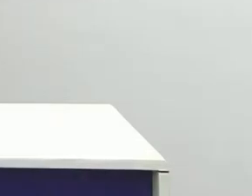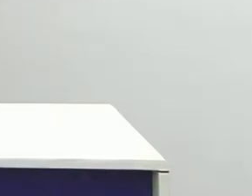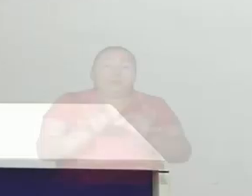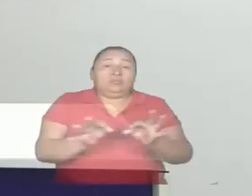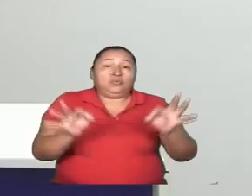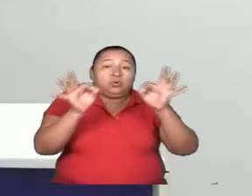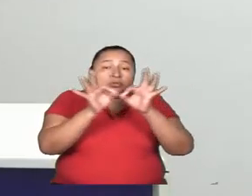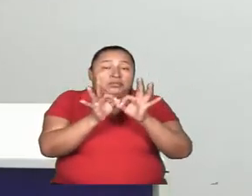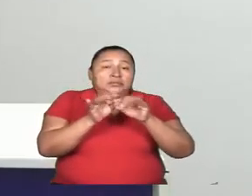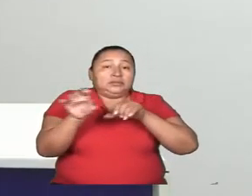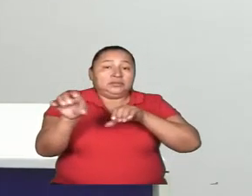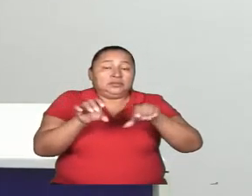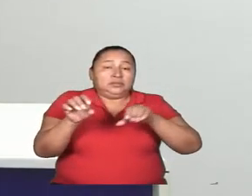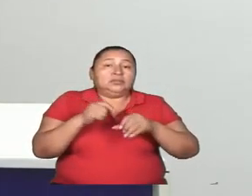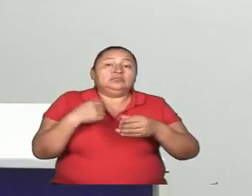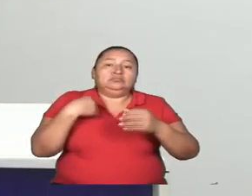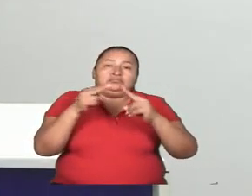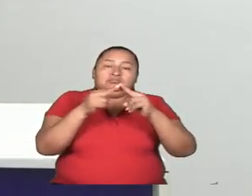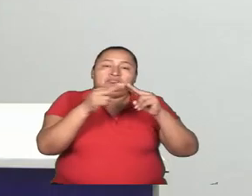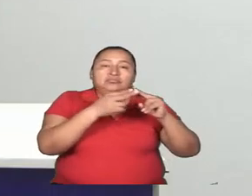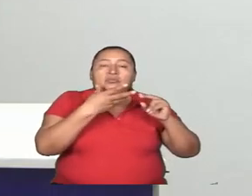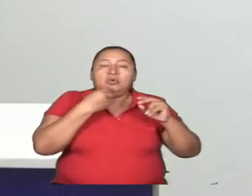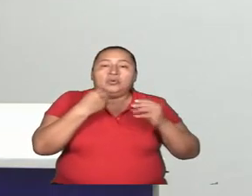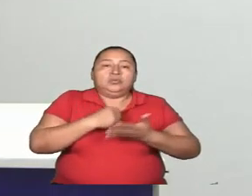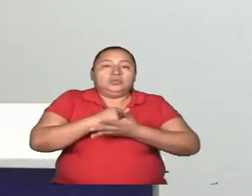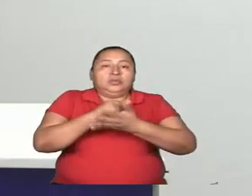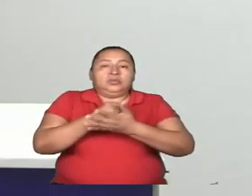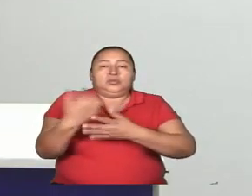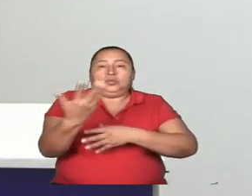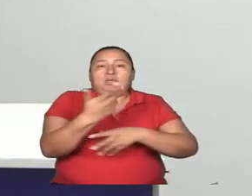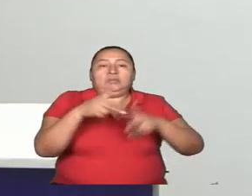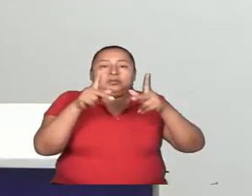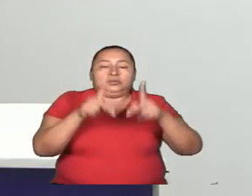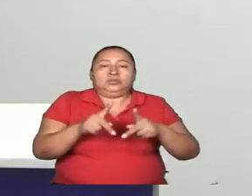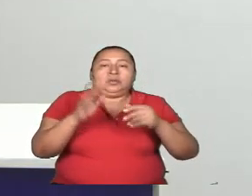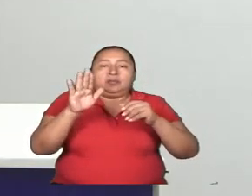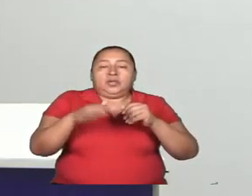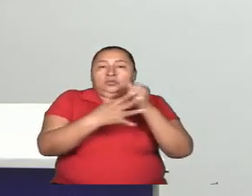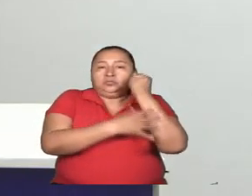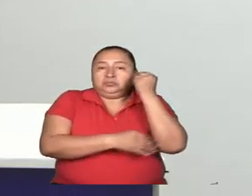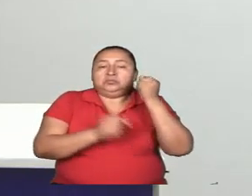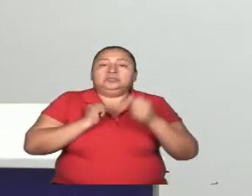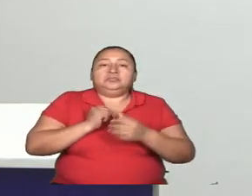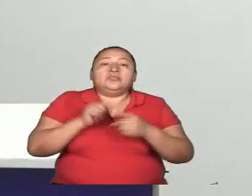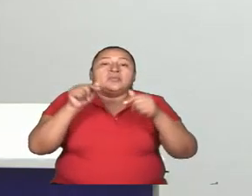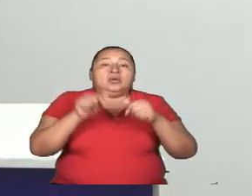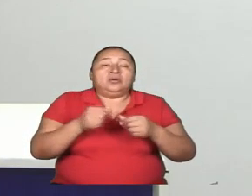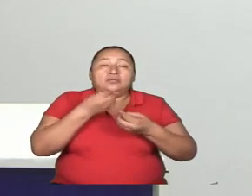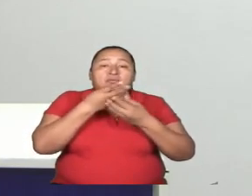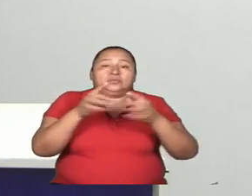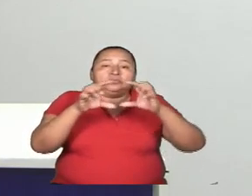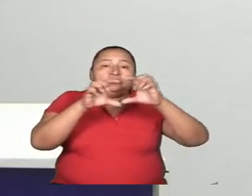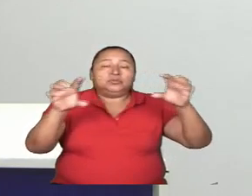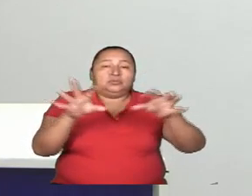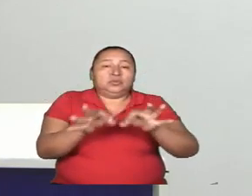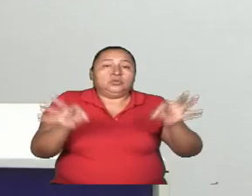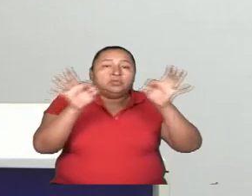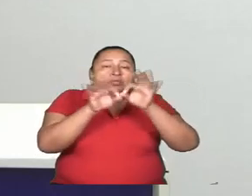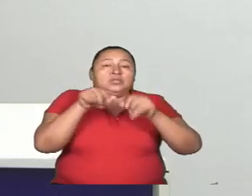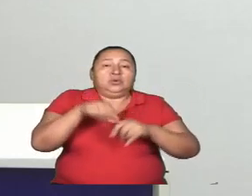Importantes las acciones en las que se involucra nuestra juventud en beneficio de la población y de los menos favorecidos. De inmediato les dejamos con los